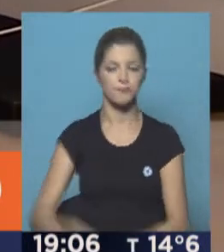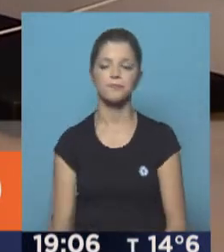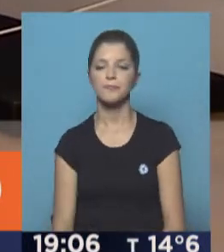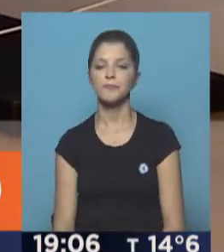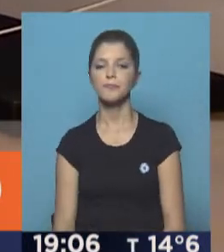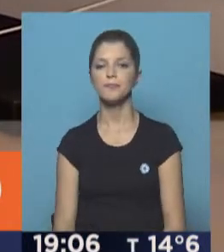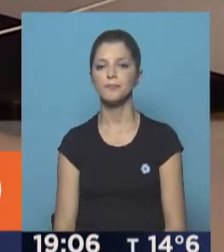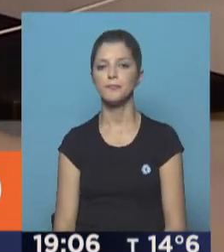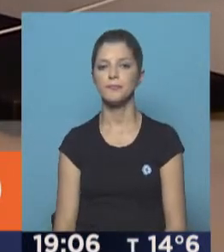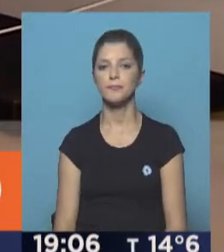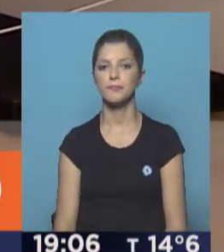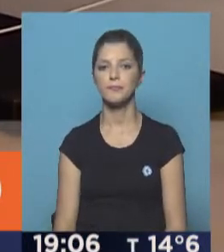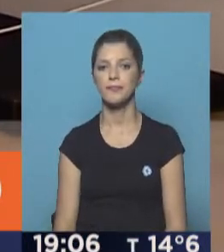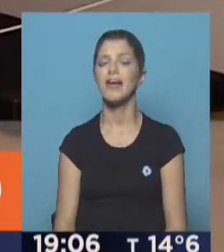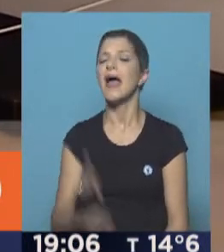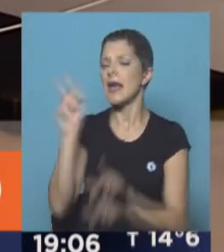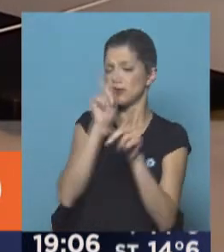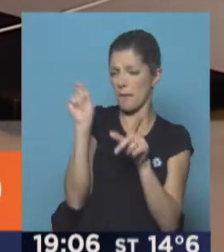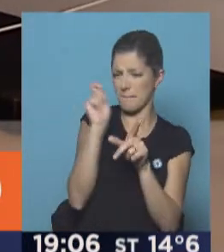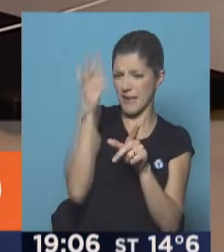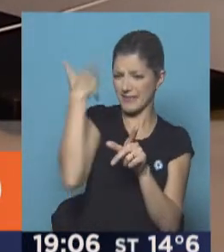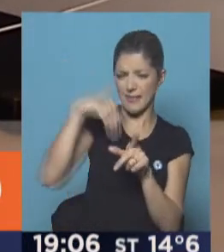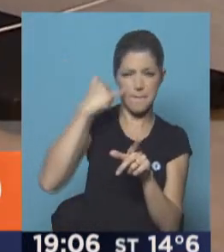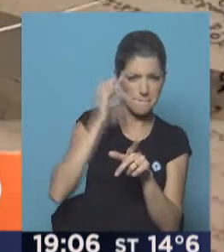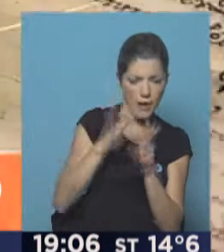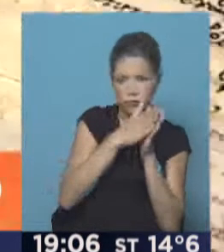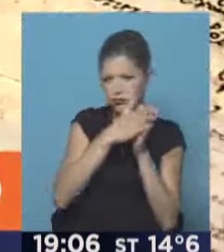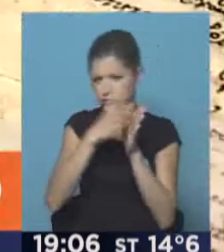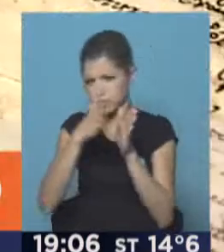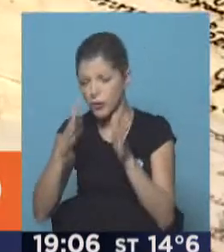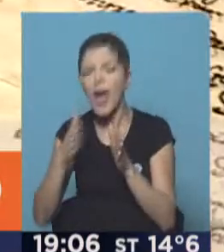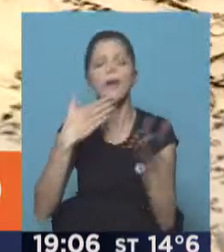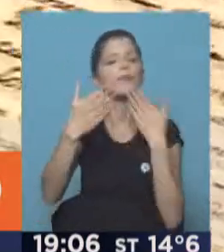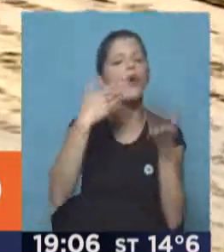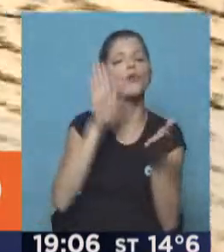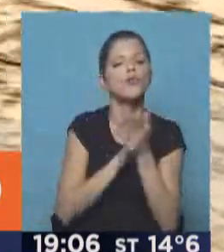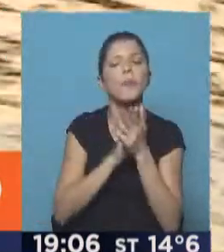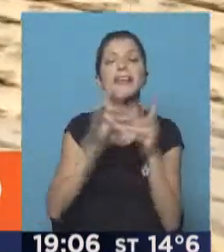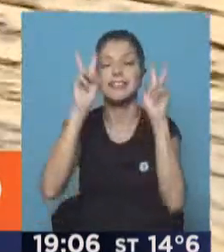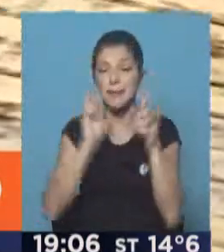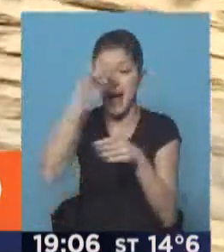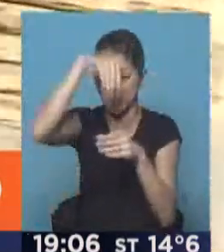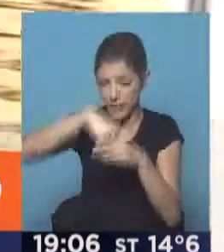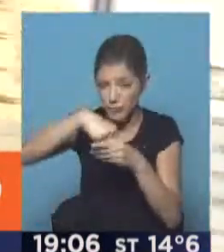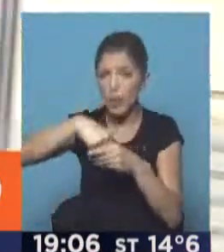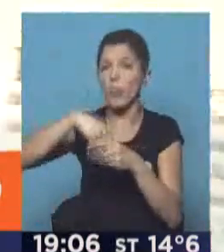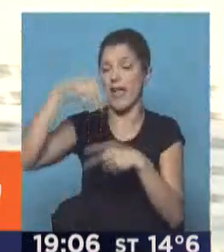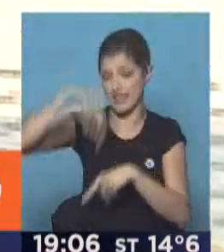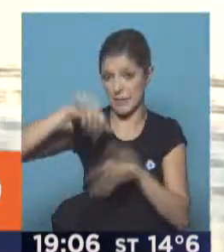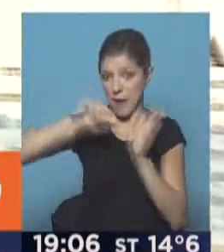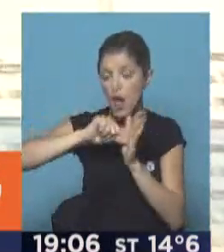sesionó durante esos meses tratando temas internos y de guerra, y en julio de 1816 se